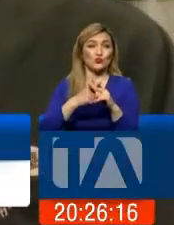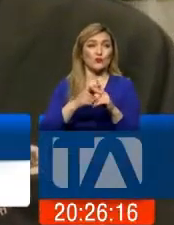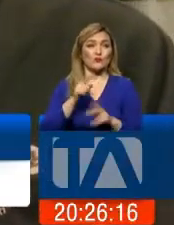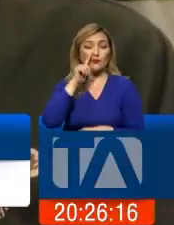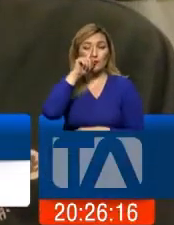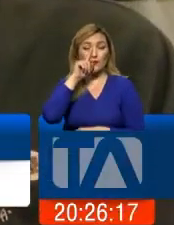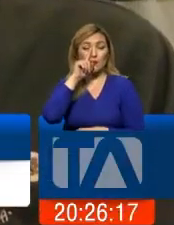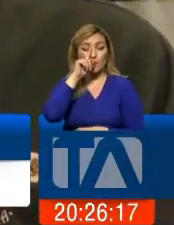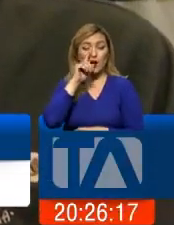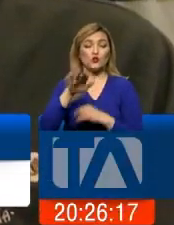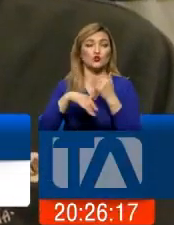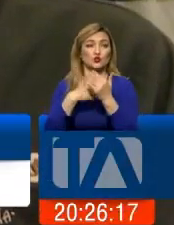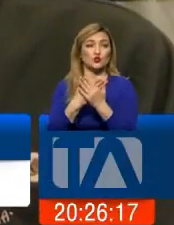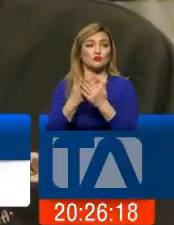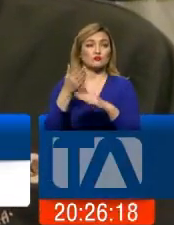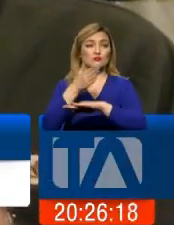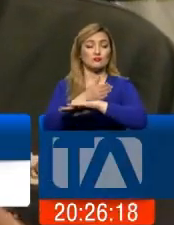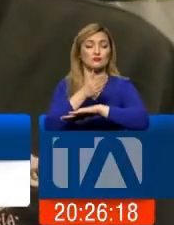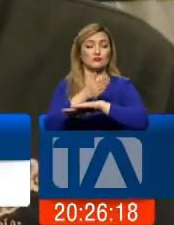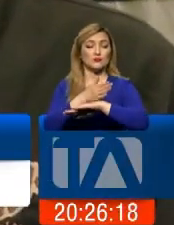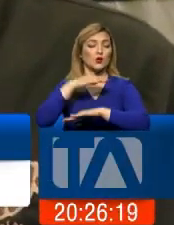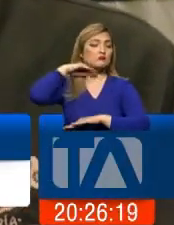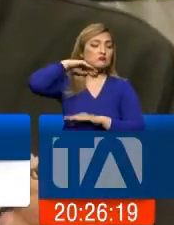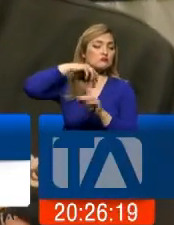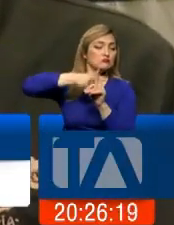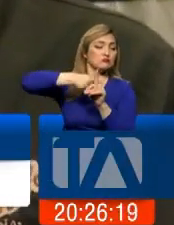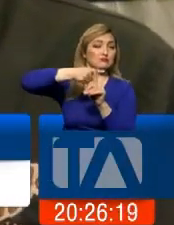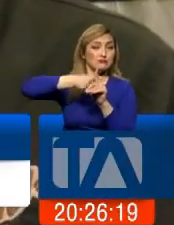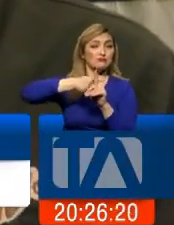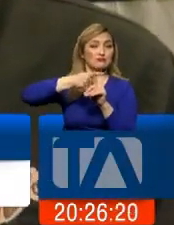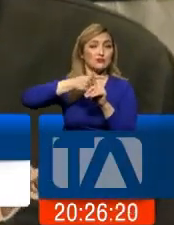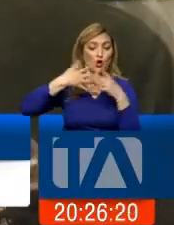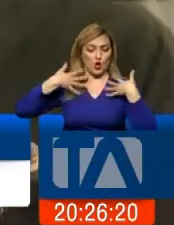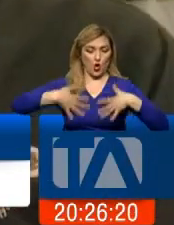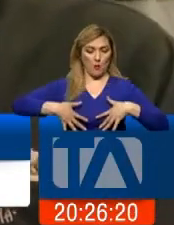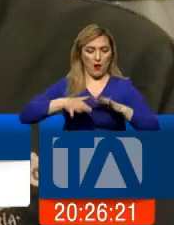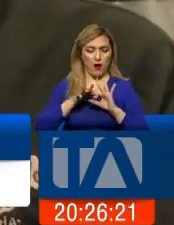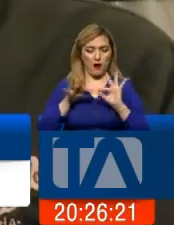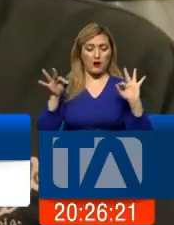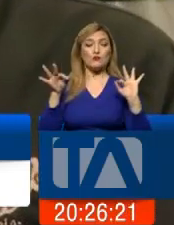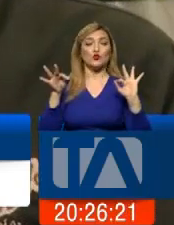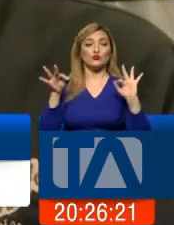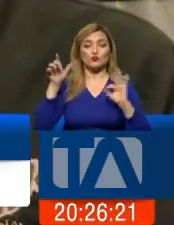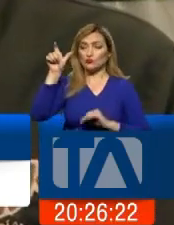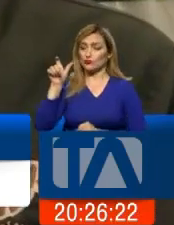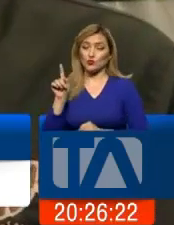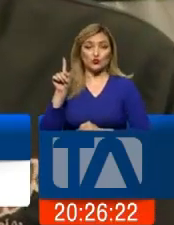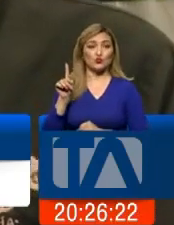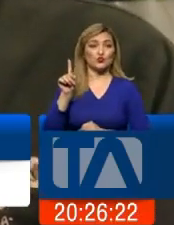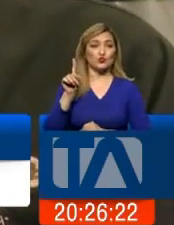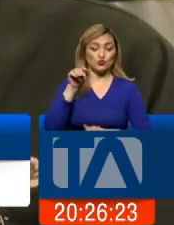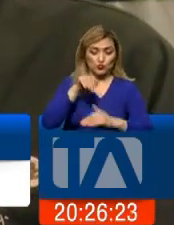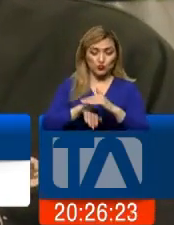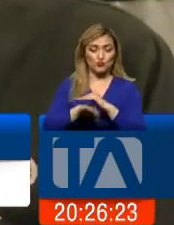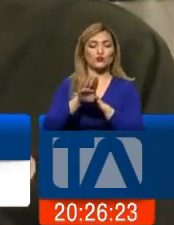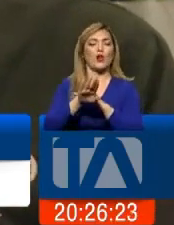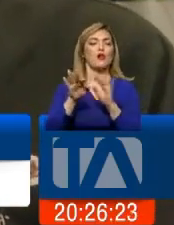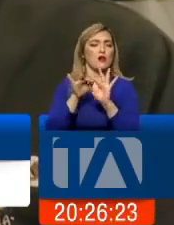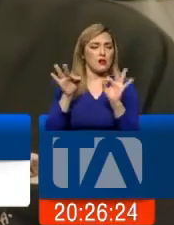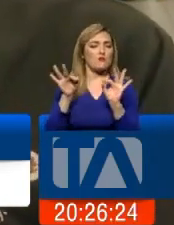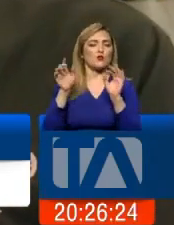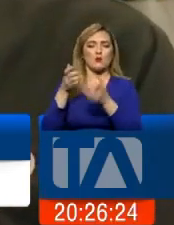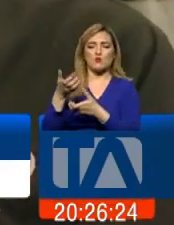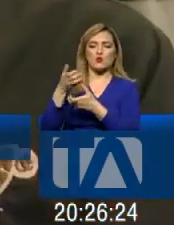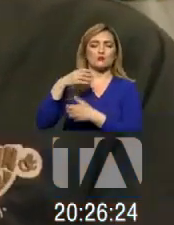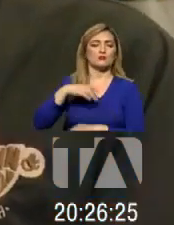personal también son tomados, en este caso, la temperatura, desinfección de la vestimenta. Todos nuestros clientes, al momento de ingresar, también